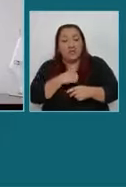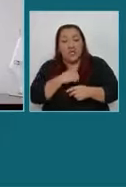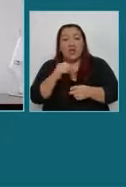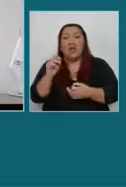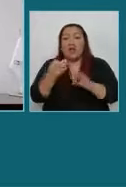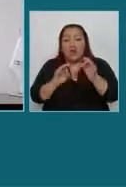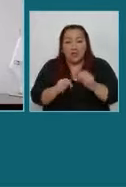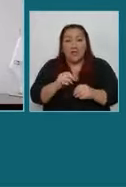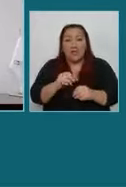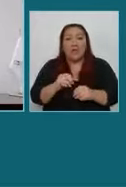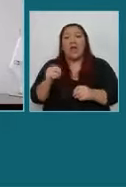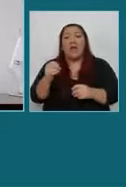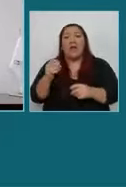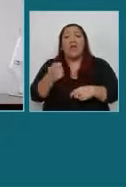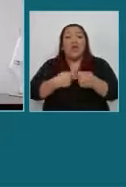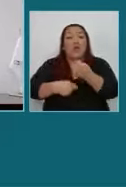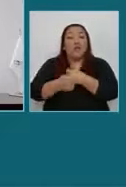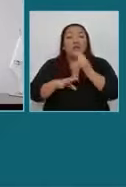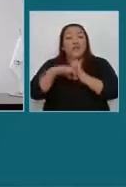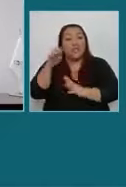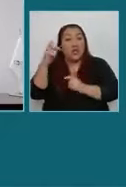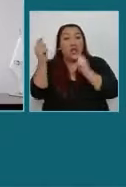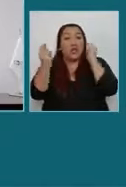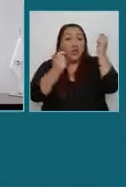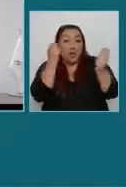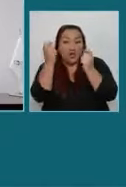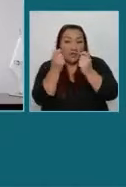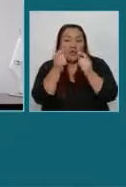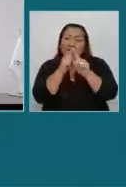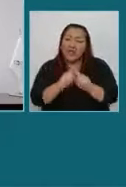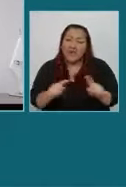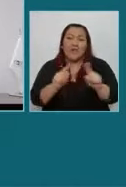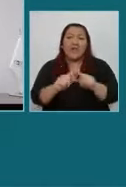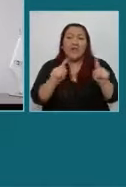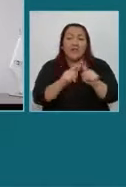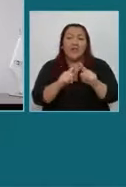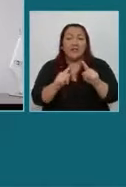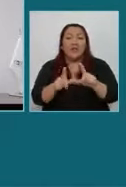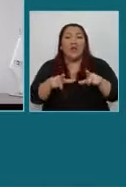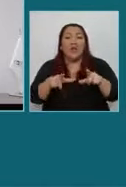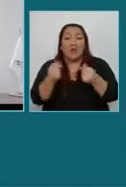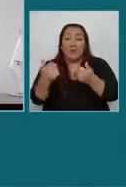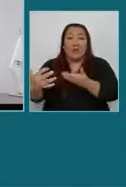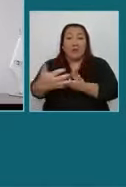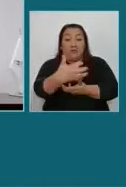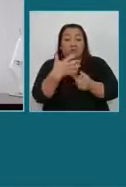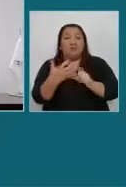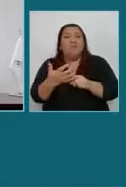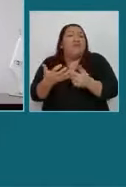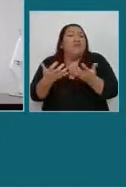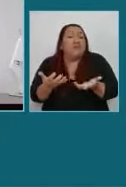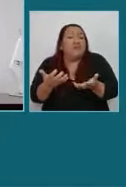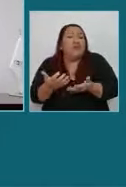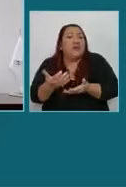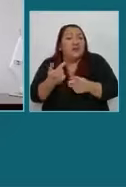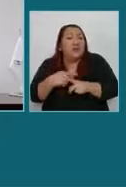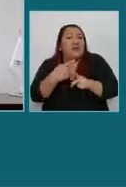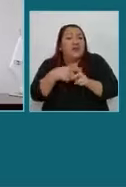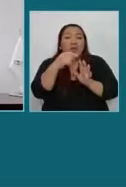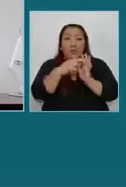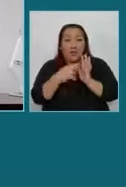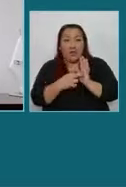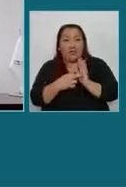Riego y al de Comercio Exterior y Turismo en diferentes, gestionando los recursos para diferentes